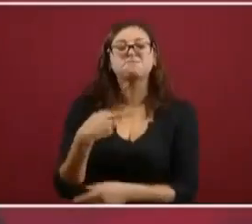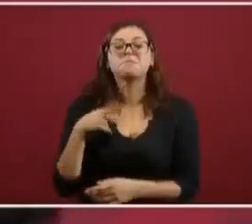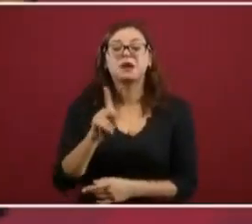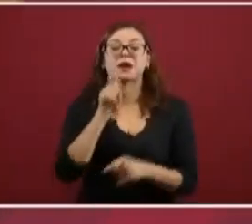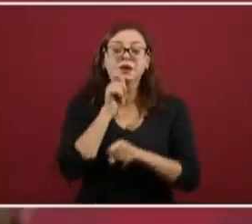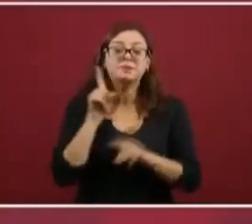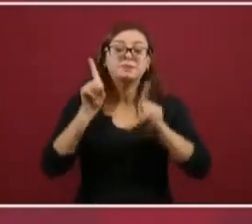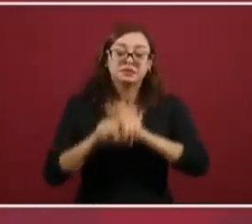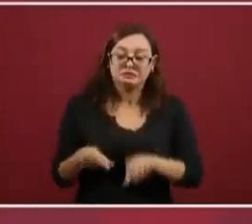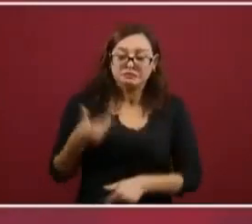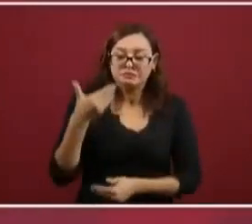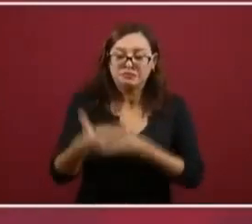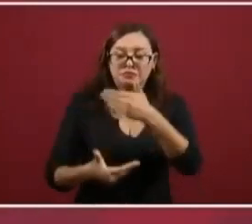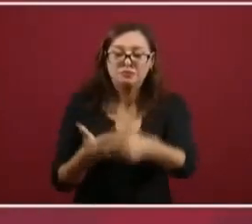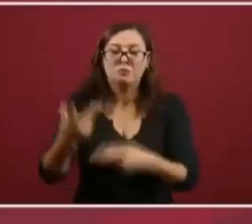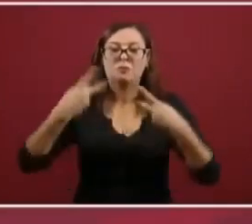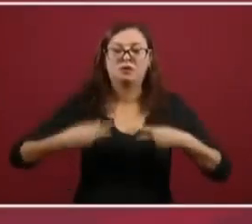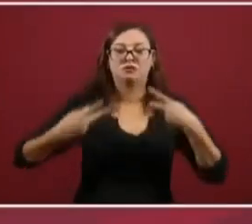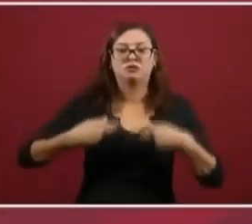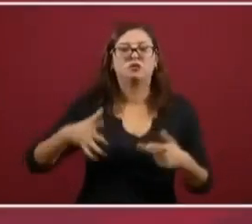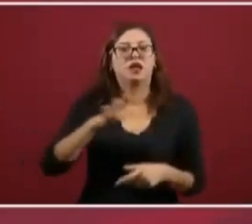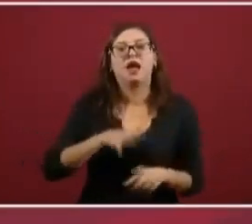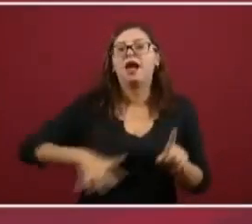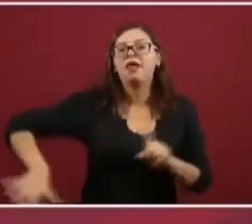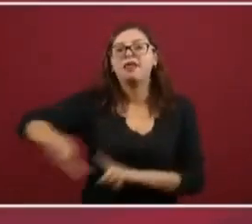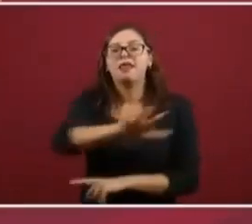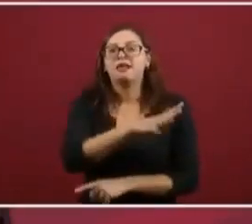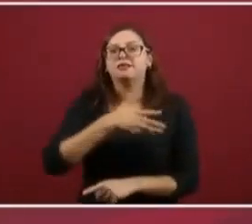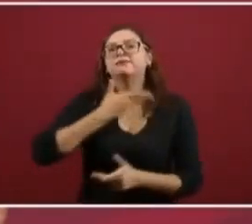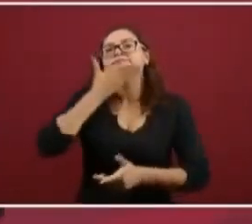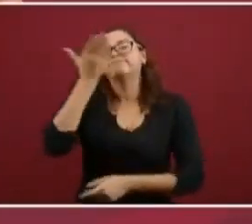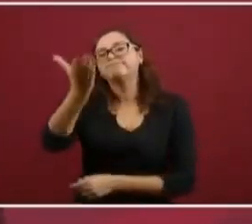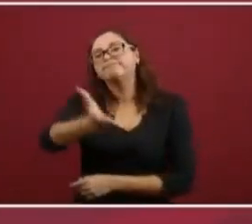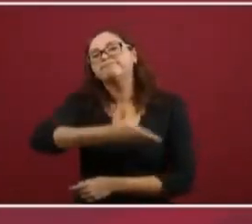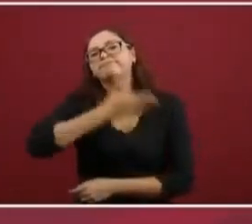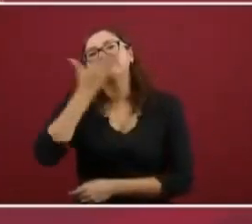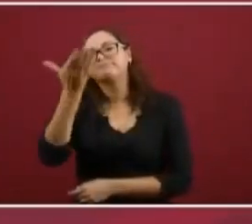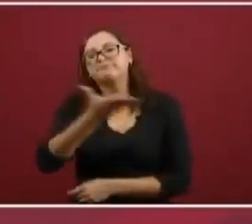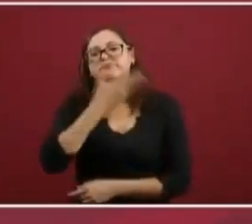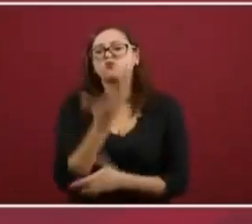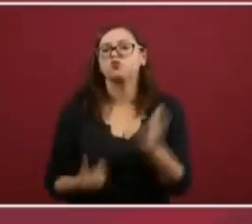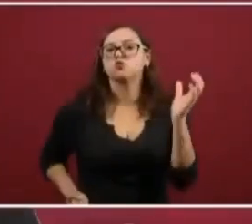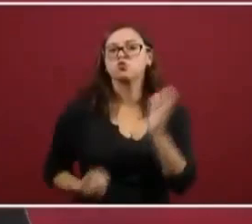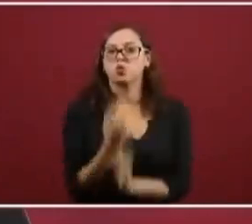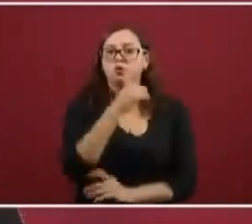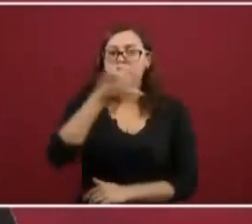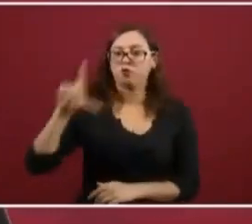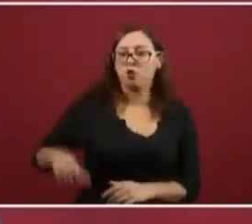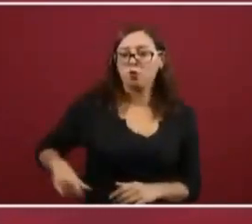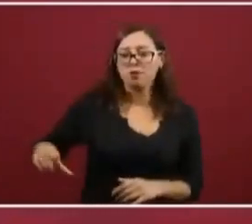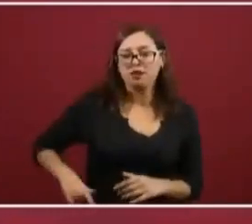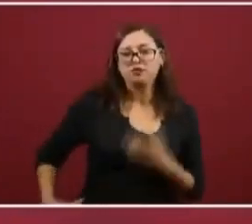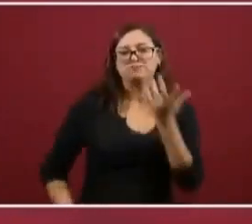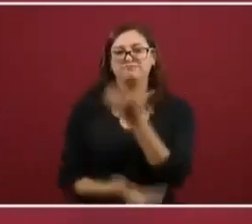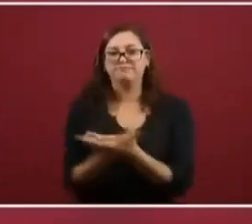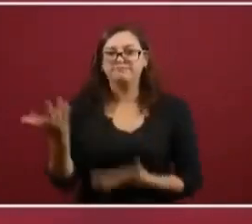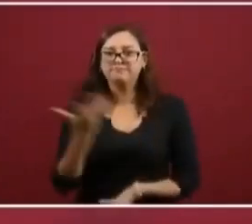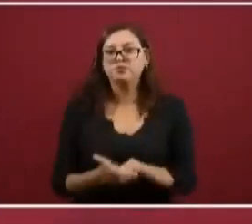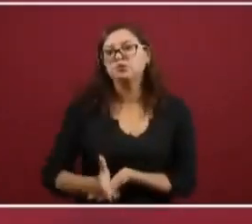vayan acostumbrando y que estas medidas se conviertan en